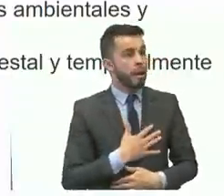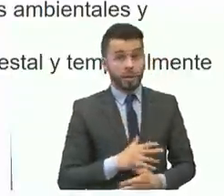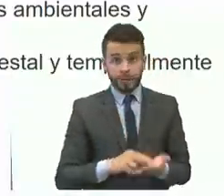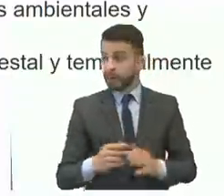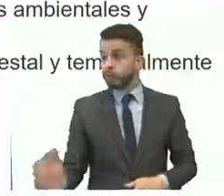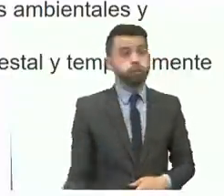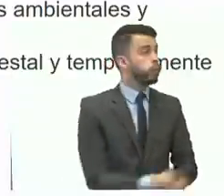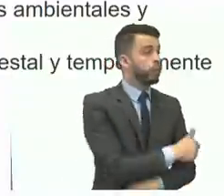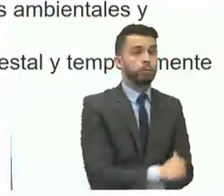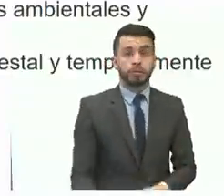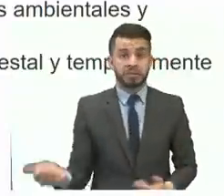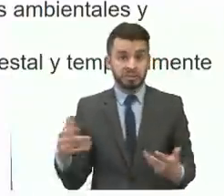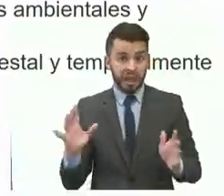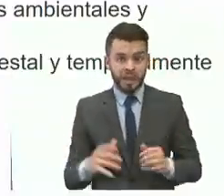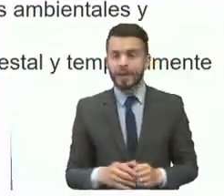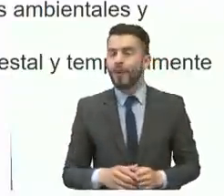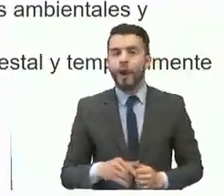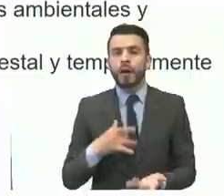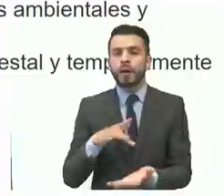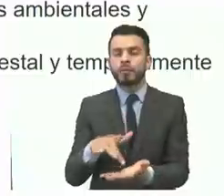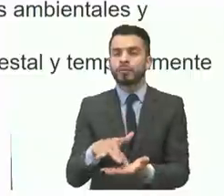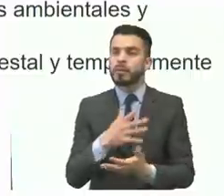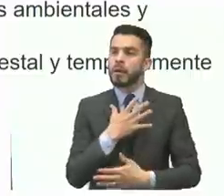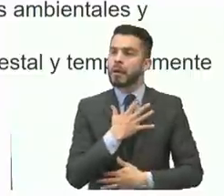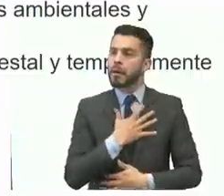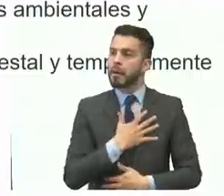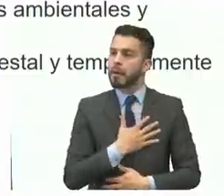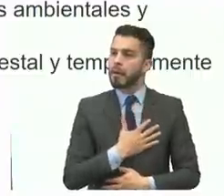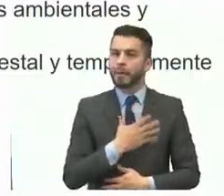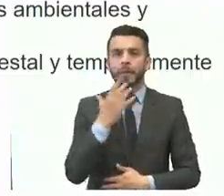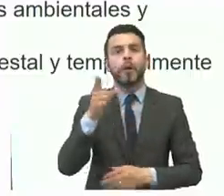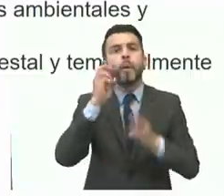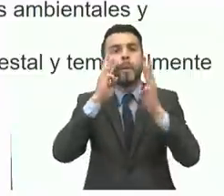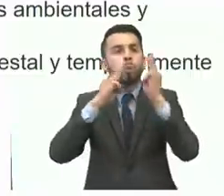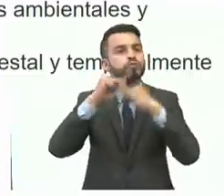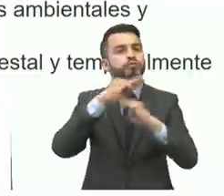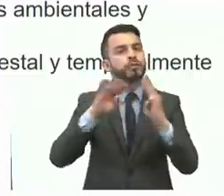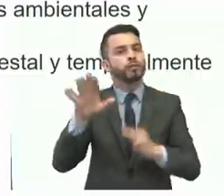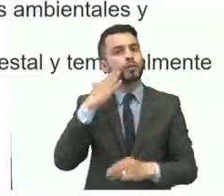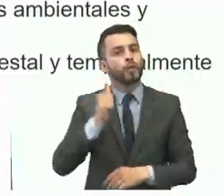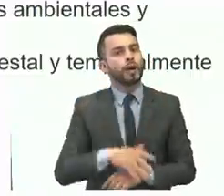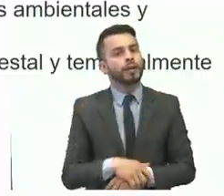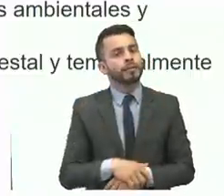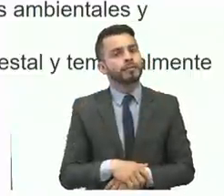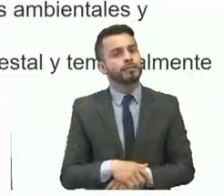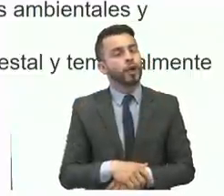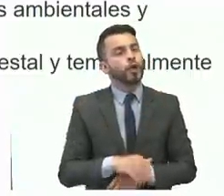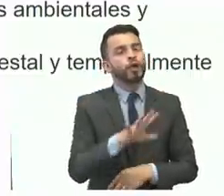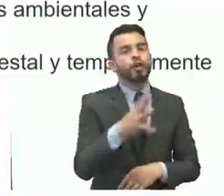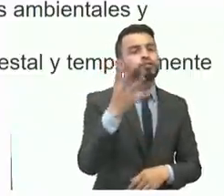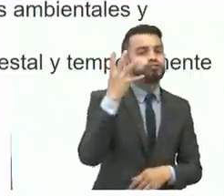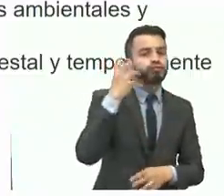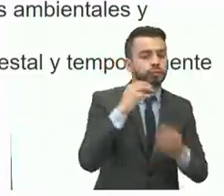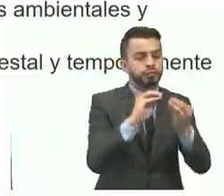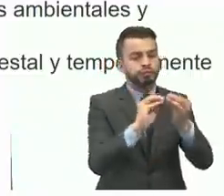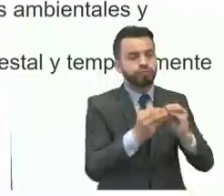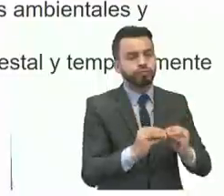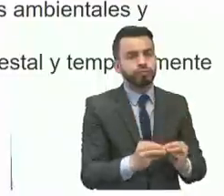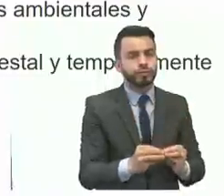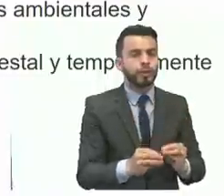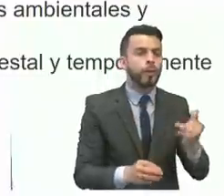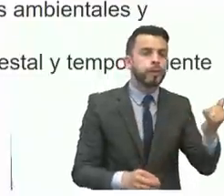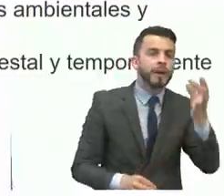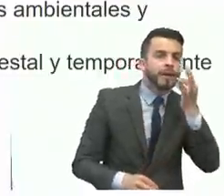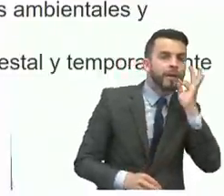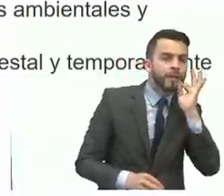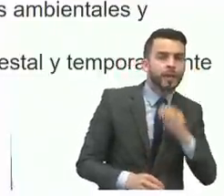séptima, sino dónde disfrutar. Dónde hacer el Museo de la Mujer, las exposiciones de artesanías ancestrales, el café,